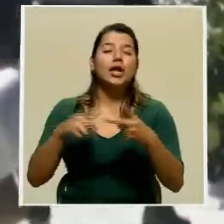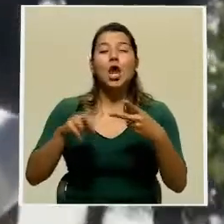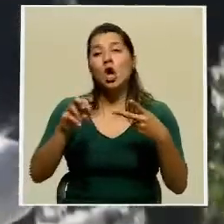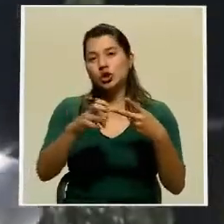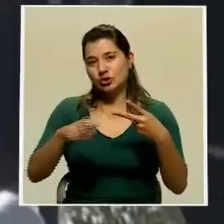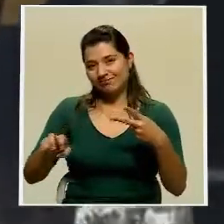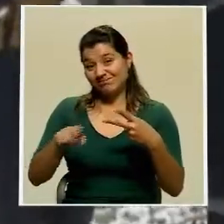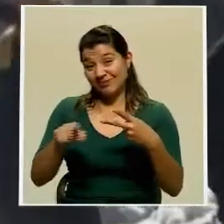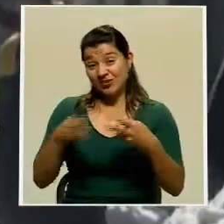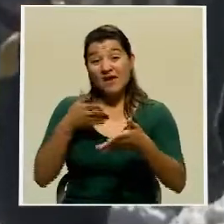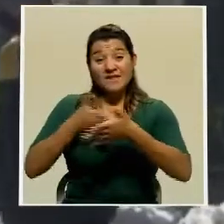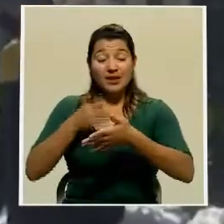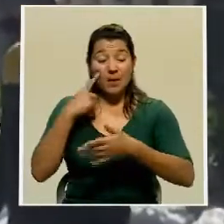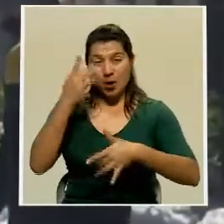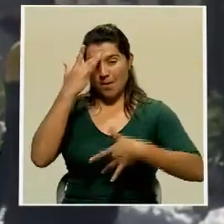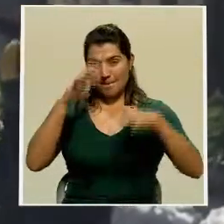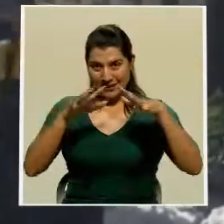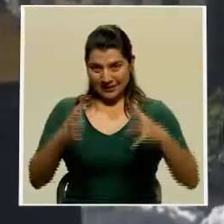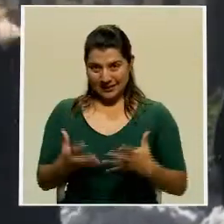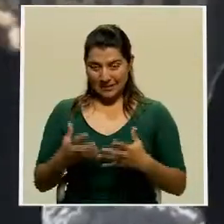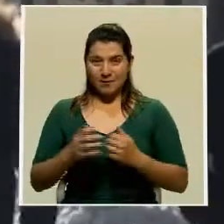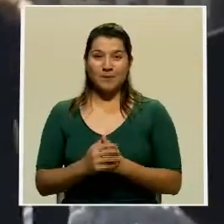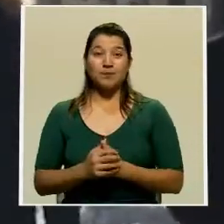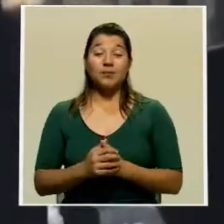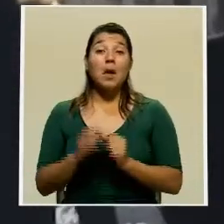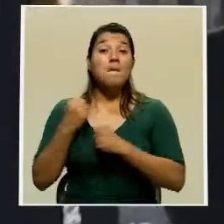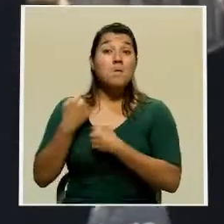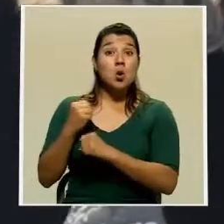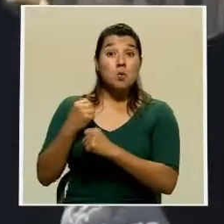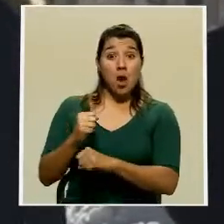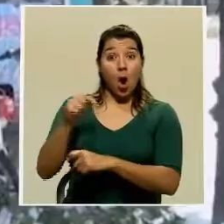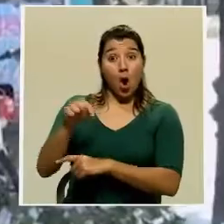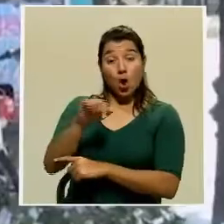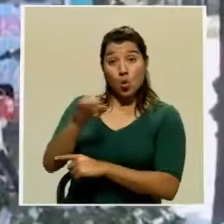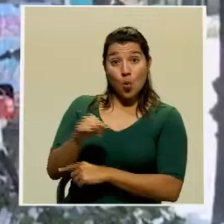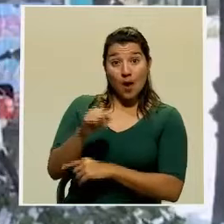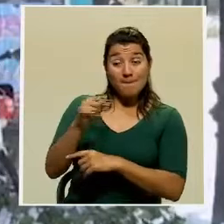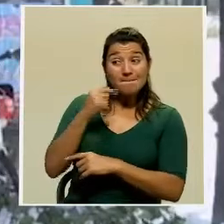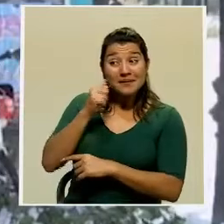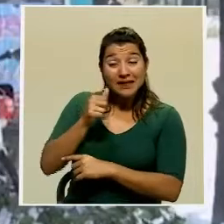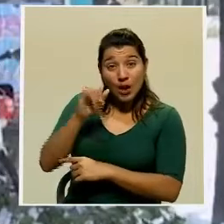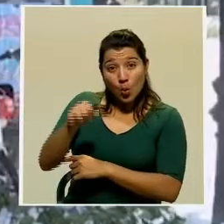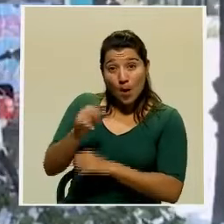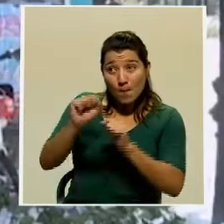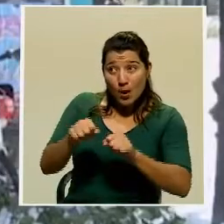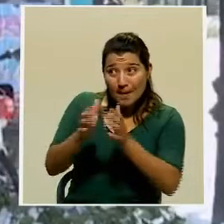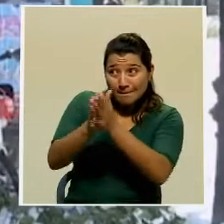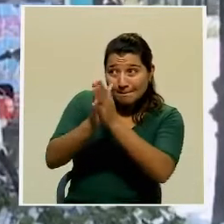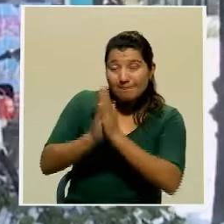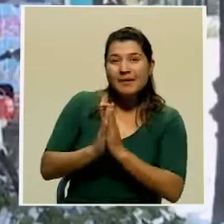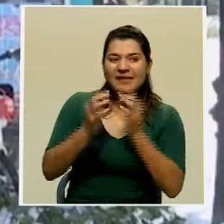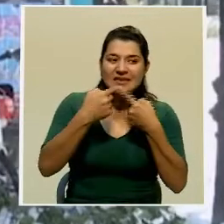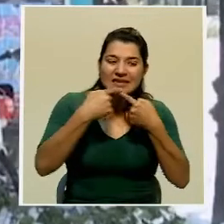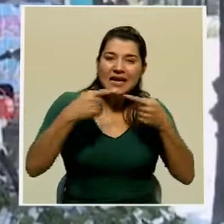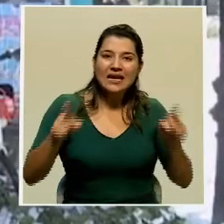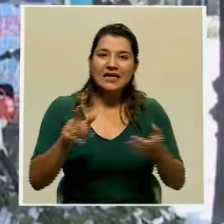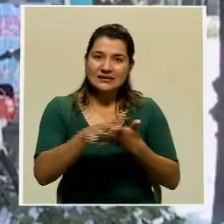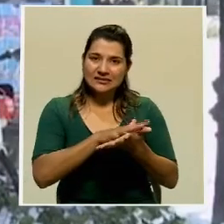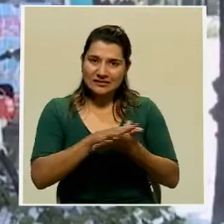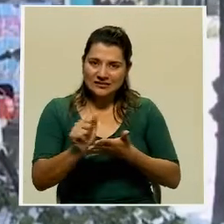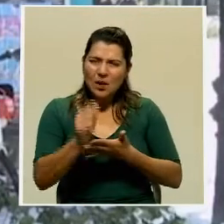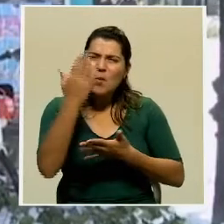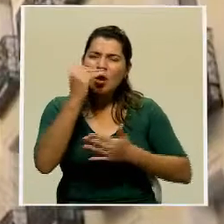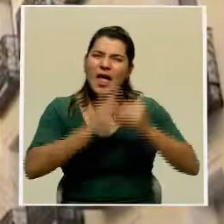afectados por la pandemia. El ayuntamiento podría solicitar este jueves al gobierno la declaración de zona catastrófica. Hay daños en